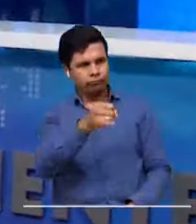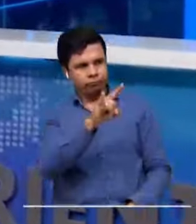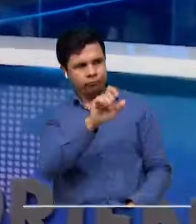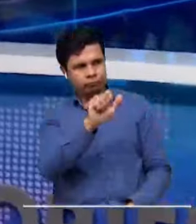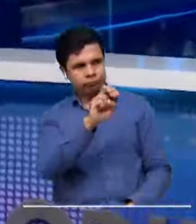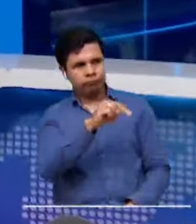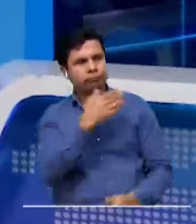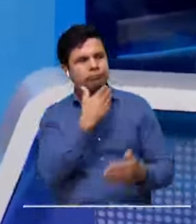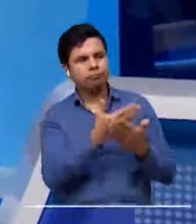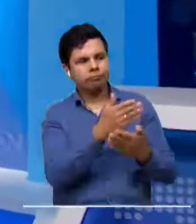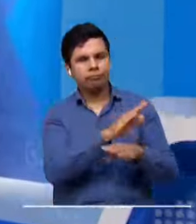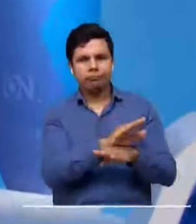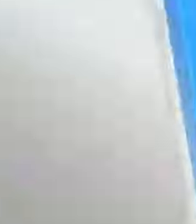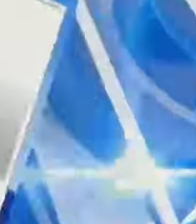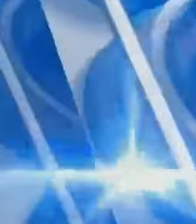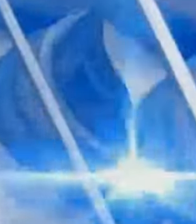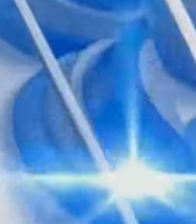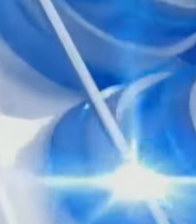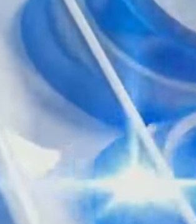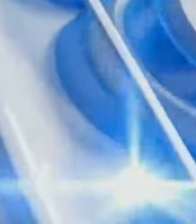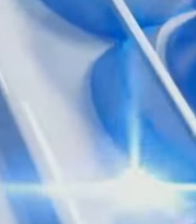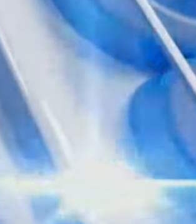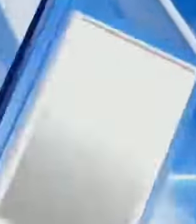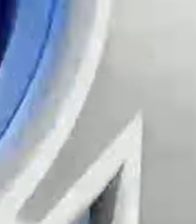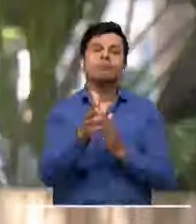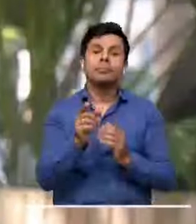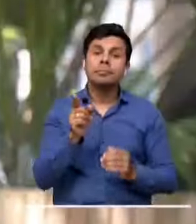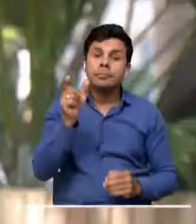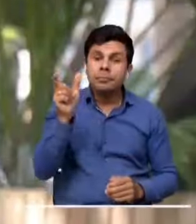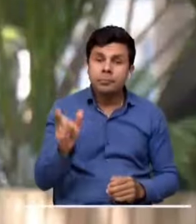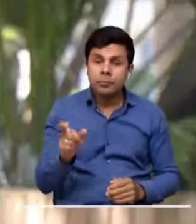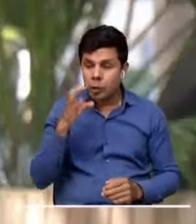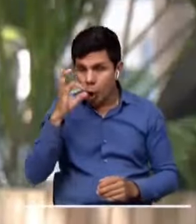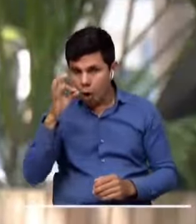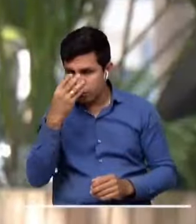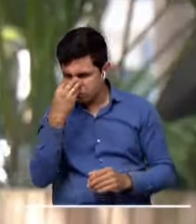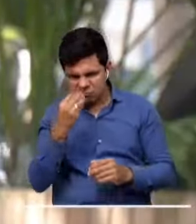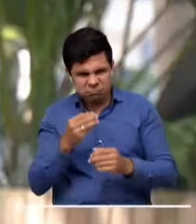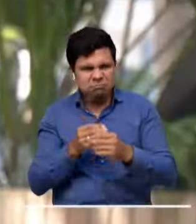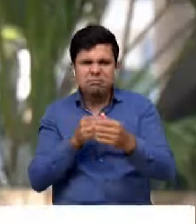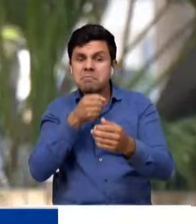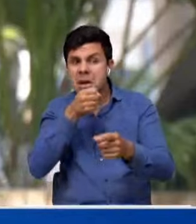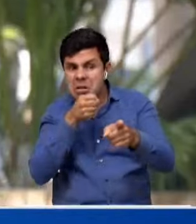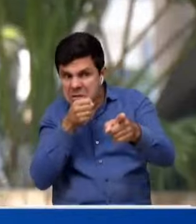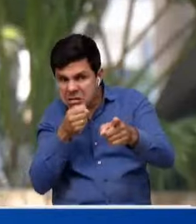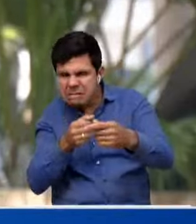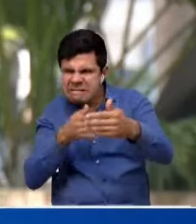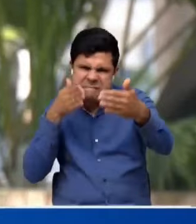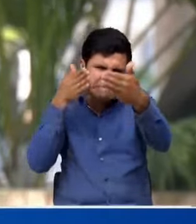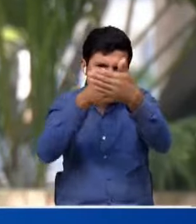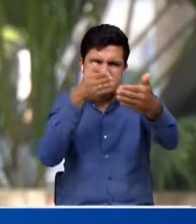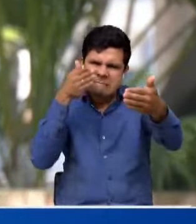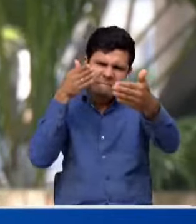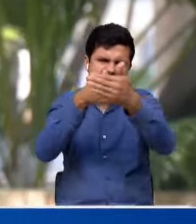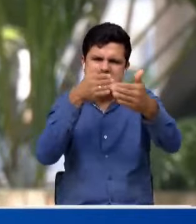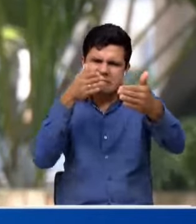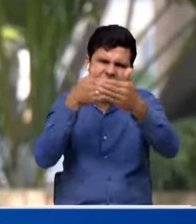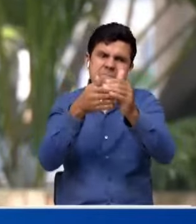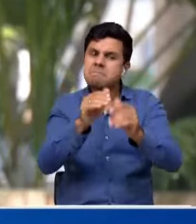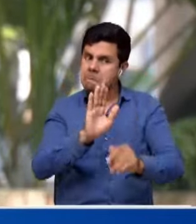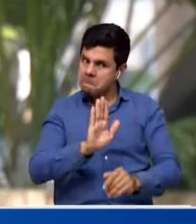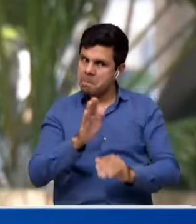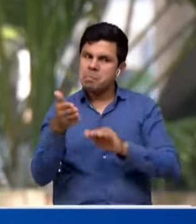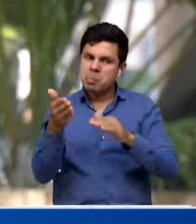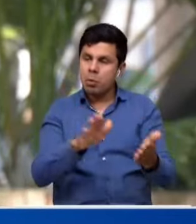La policía capturó en las últimas horas a un sujeto que venía amenazando de muerte incluso a un periodista. Fue judicializado por el delito de